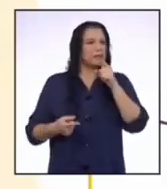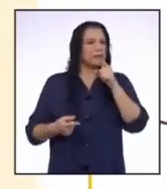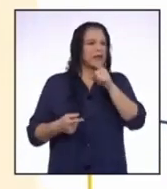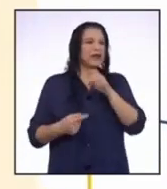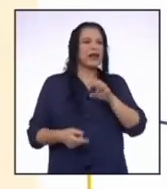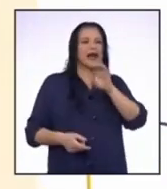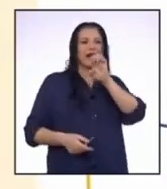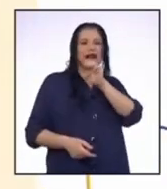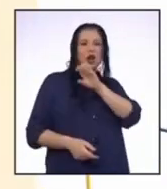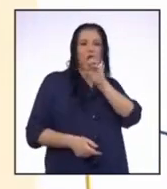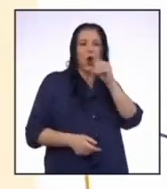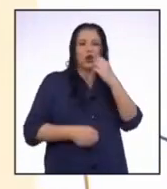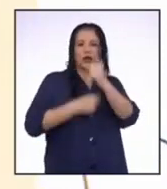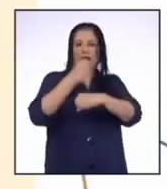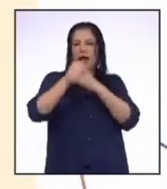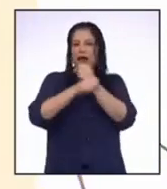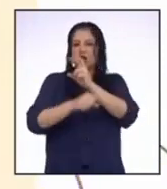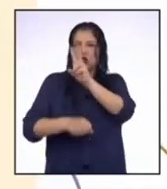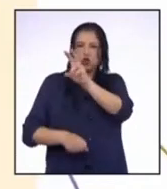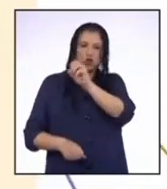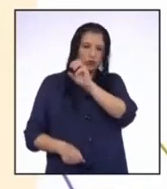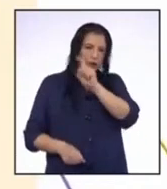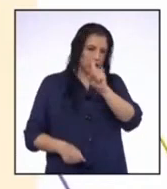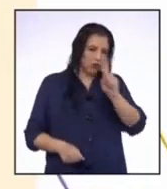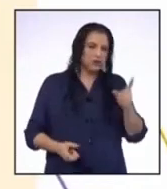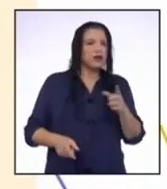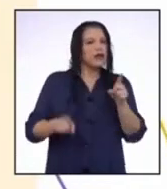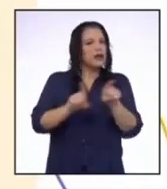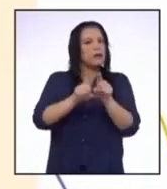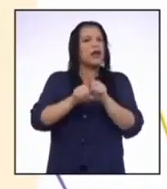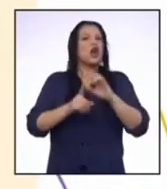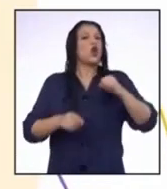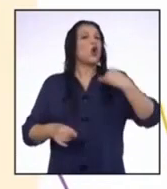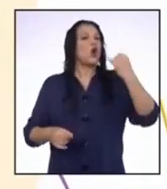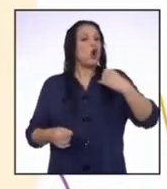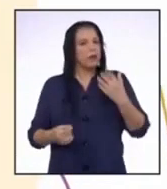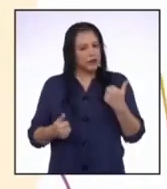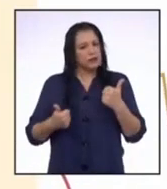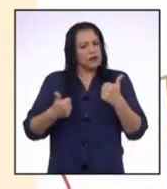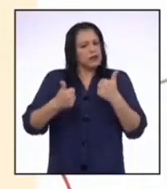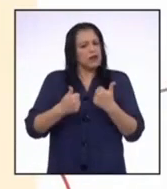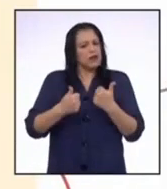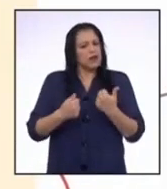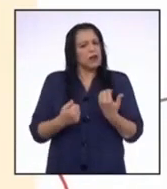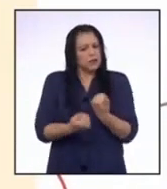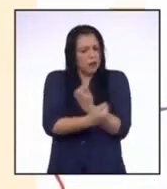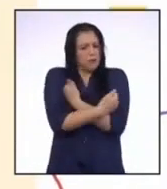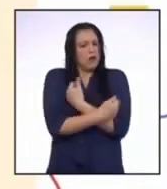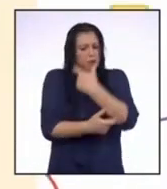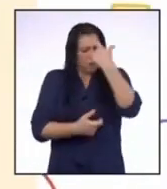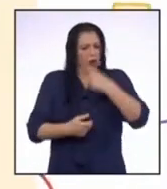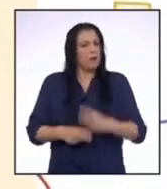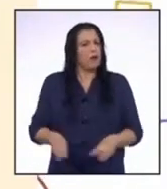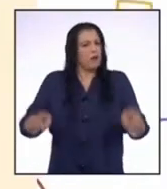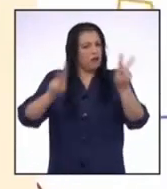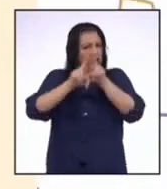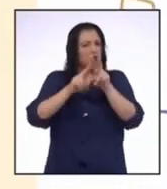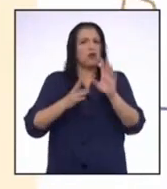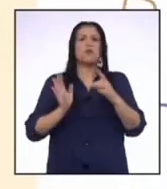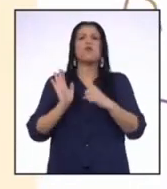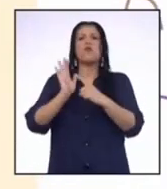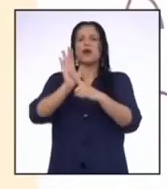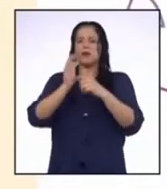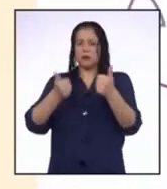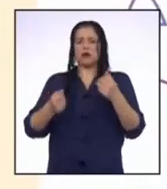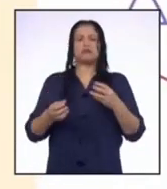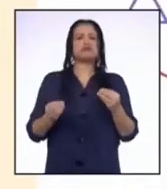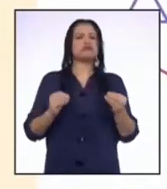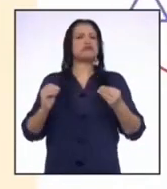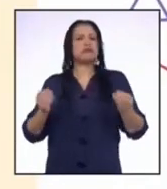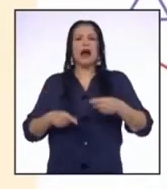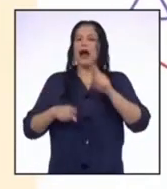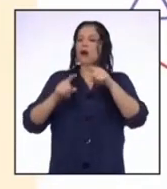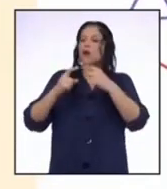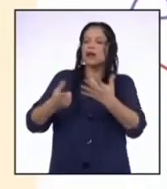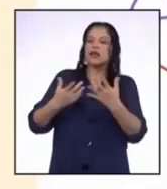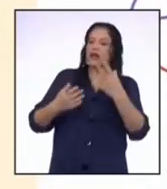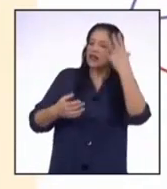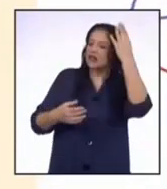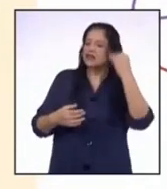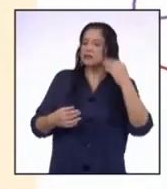Ort, 2011. Así, los jóvenes con alta autoestima muestran una mejor adaptación a eventos